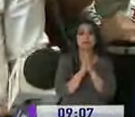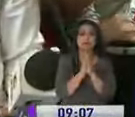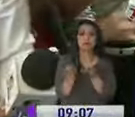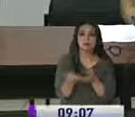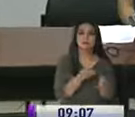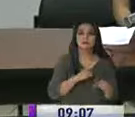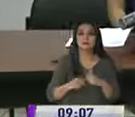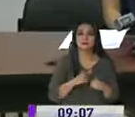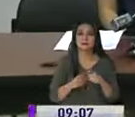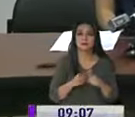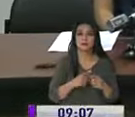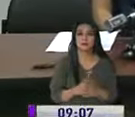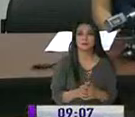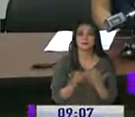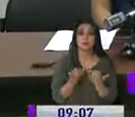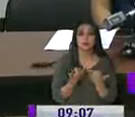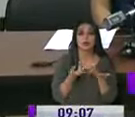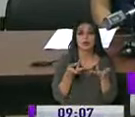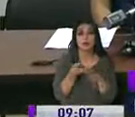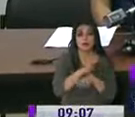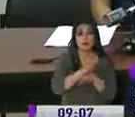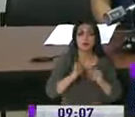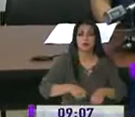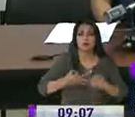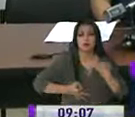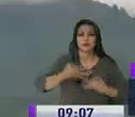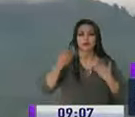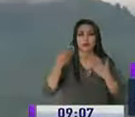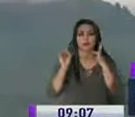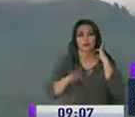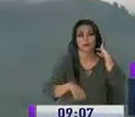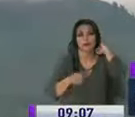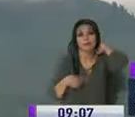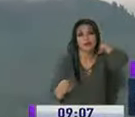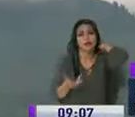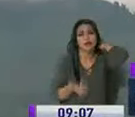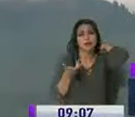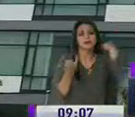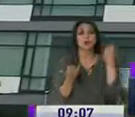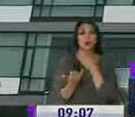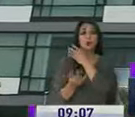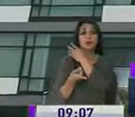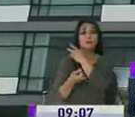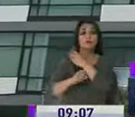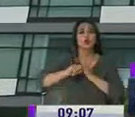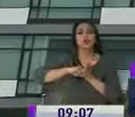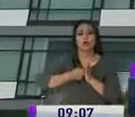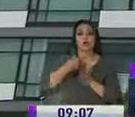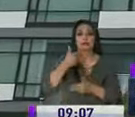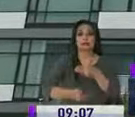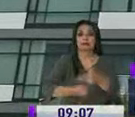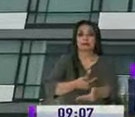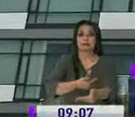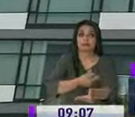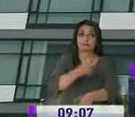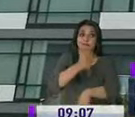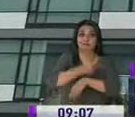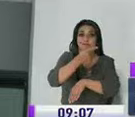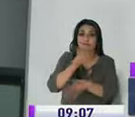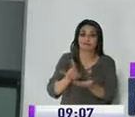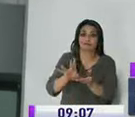a trámite y que esta vez la Asamblea sí pueda impulsar un enjuiciamiento, aunque temen que en este punto la Contraloría se adelante y determine